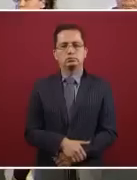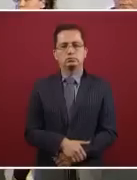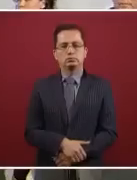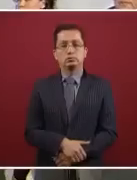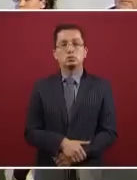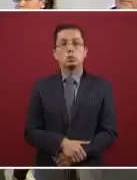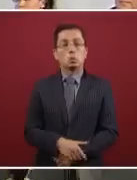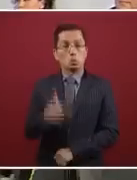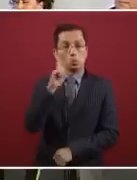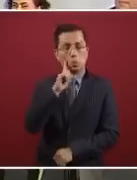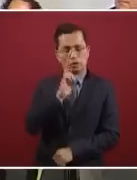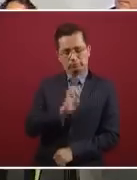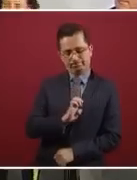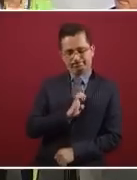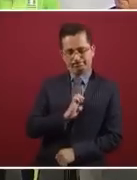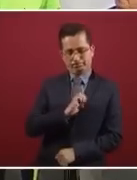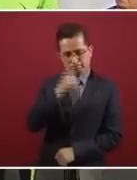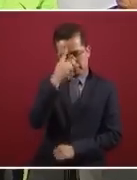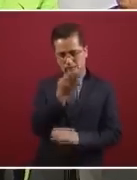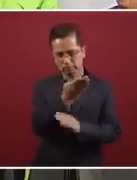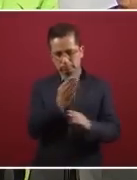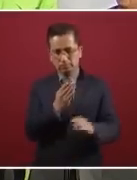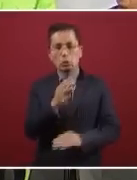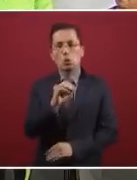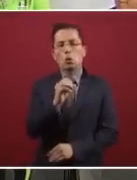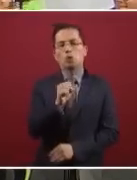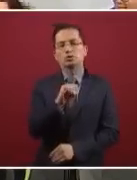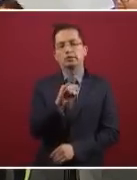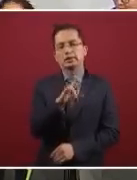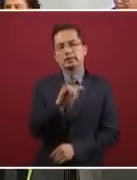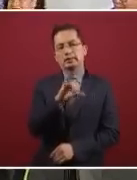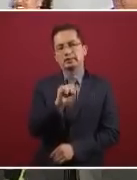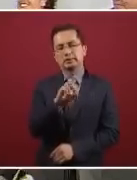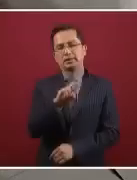La entrenadora de para taekwondo, Osiris Rivera Alarcón.